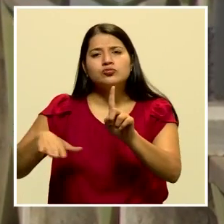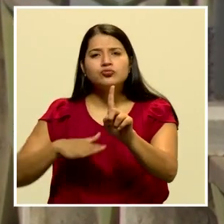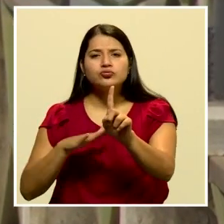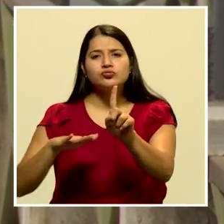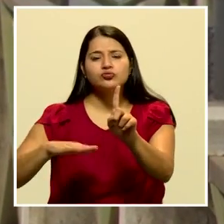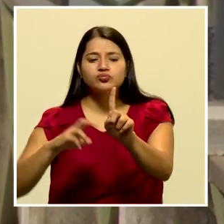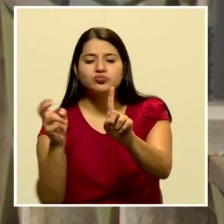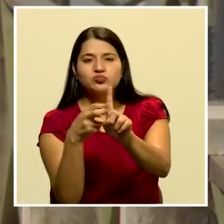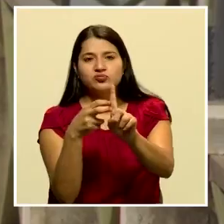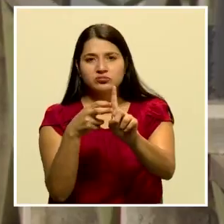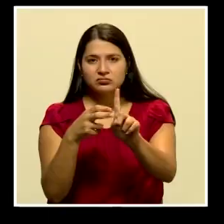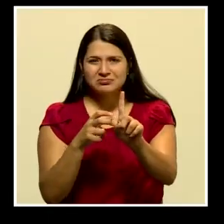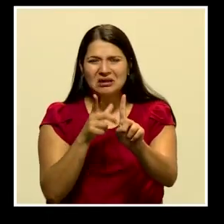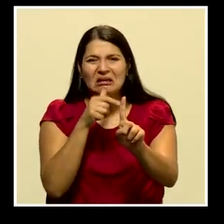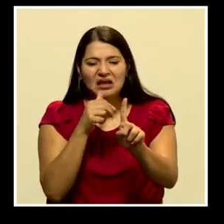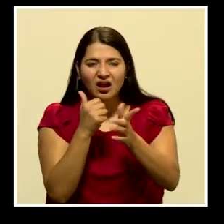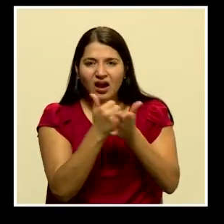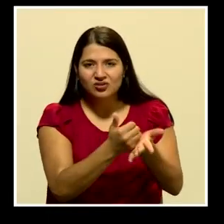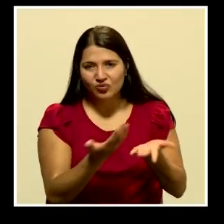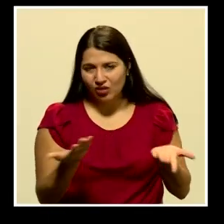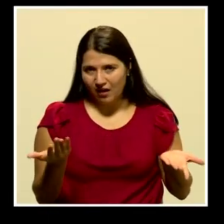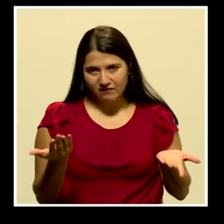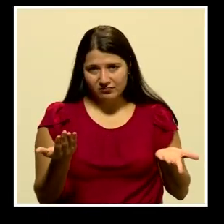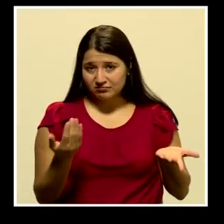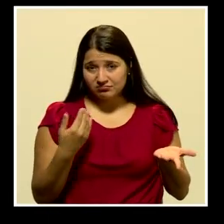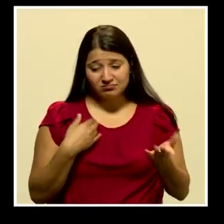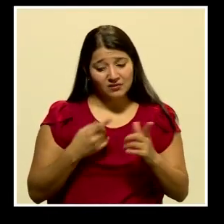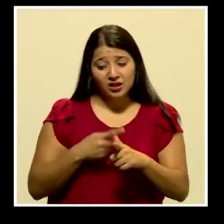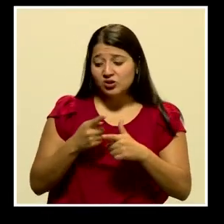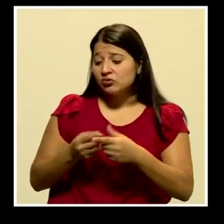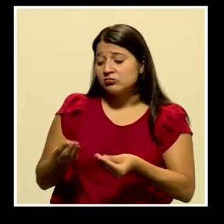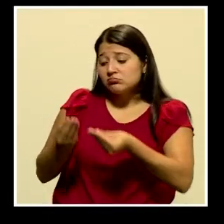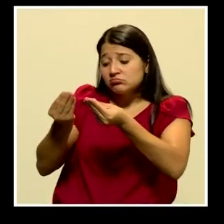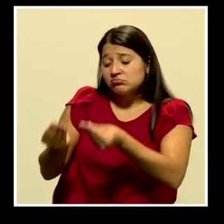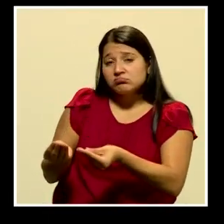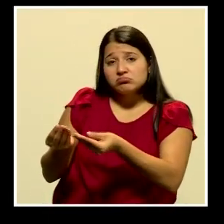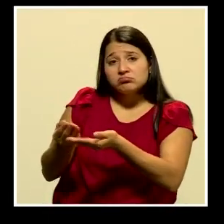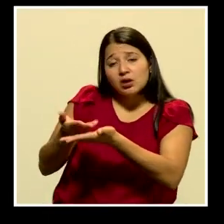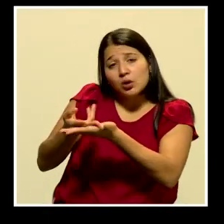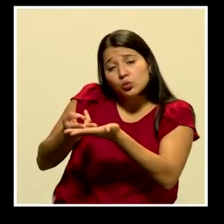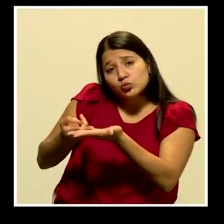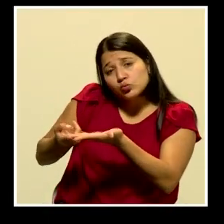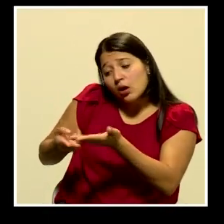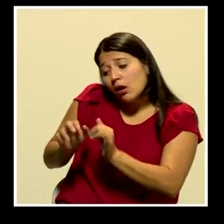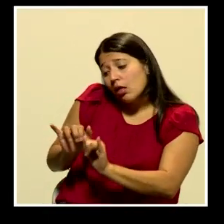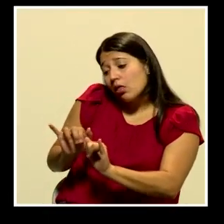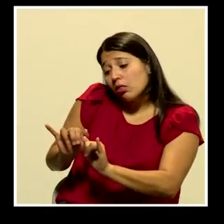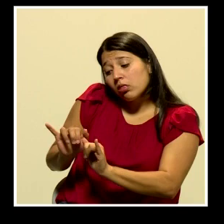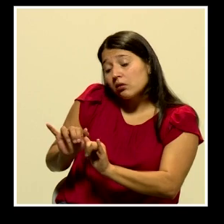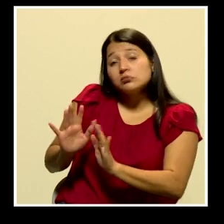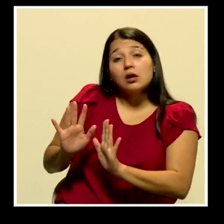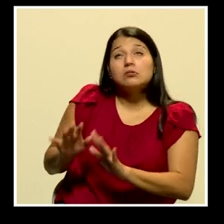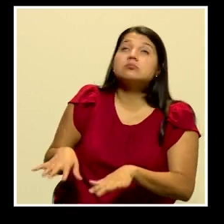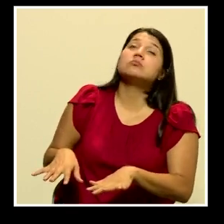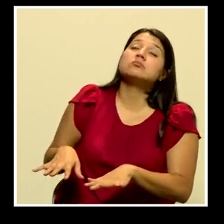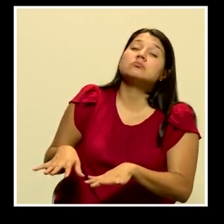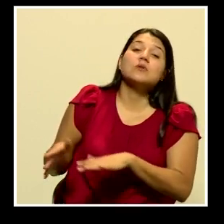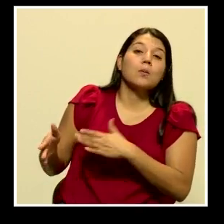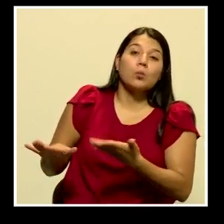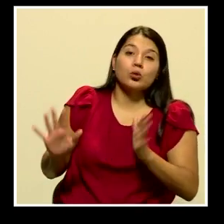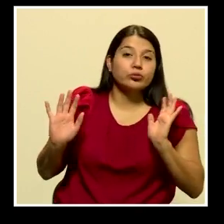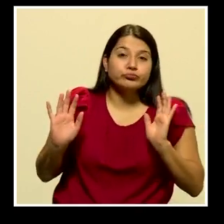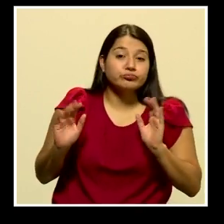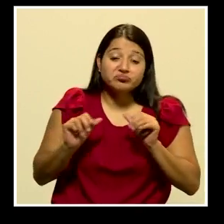con ella en mitad de camino? La acostaron ahí en el suelo, la acomodaron y ahí quedó el esqueleto y se dice que hay mucho muerto.